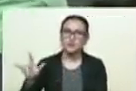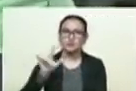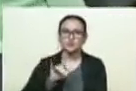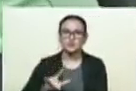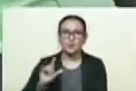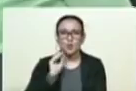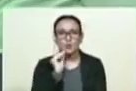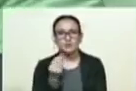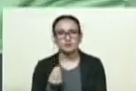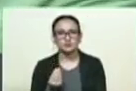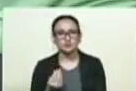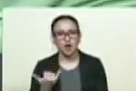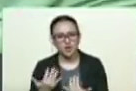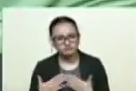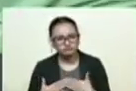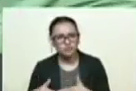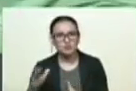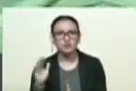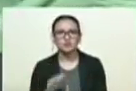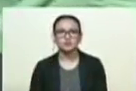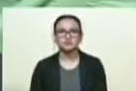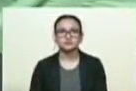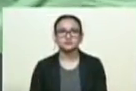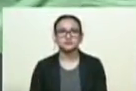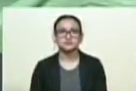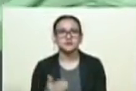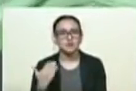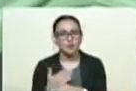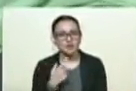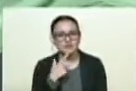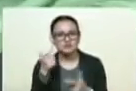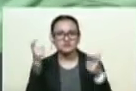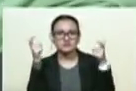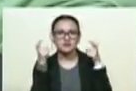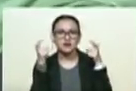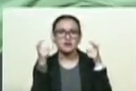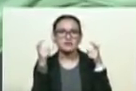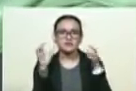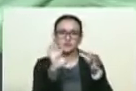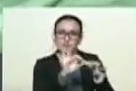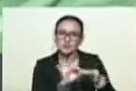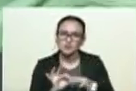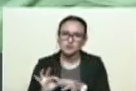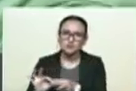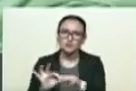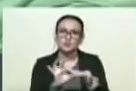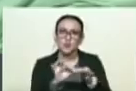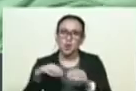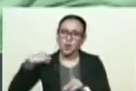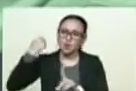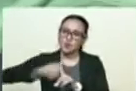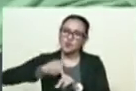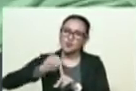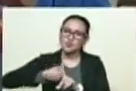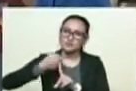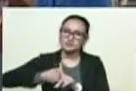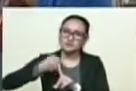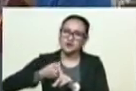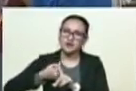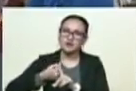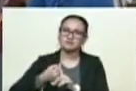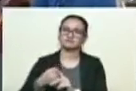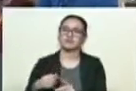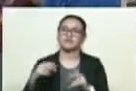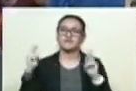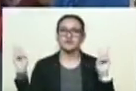Vamos a la carga. Y digo como Chávez: unidad, lucha, batalla